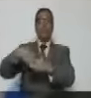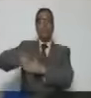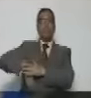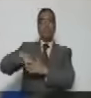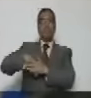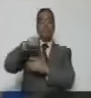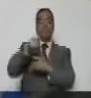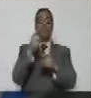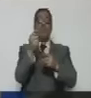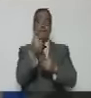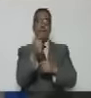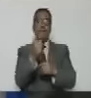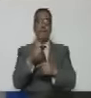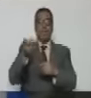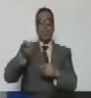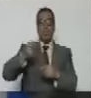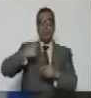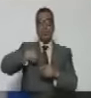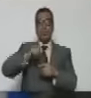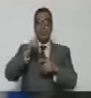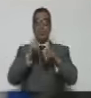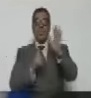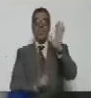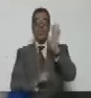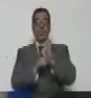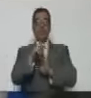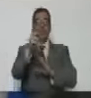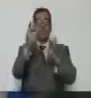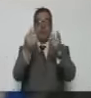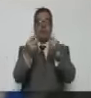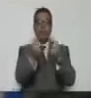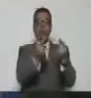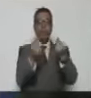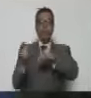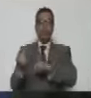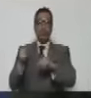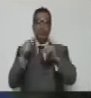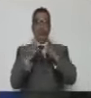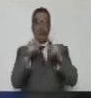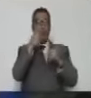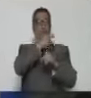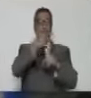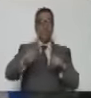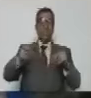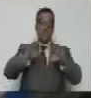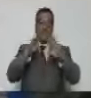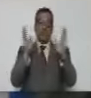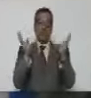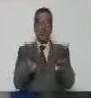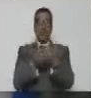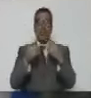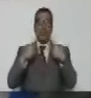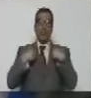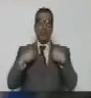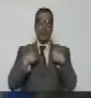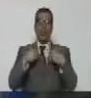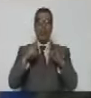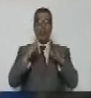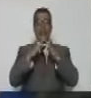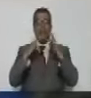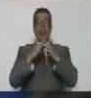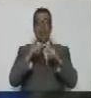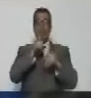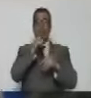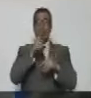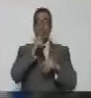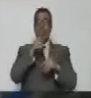permanente para que unos pocos tengan la mayor cantidad de recursos y la mayoría de la población mundial viva en condiciones